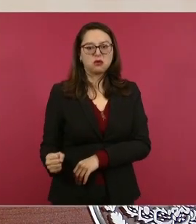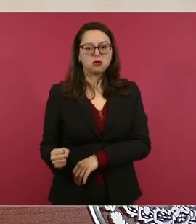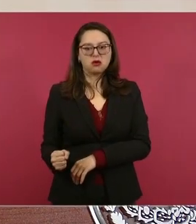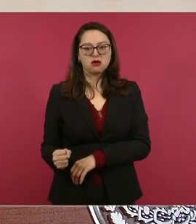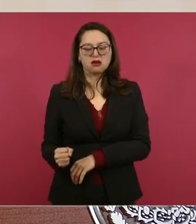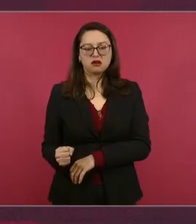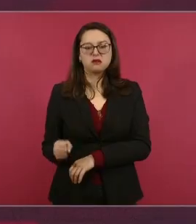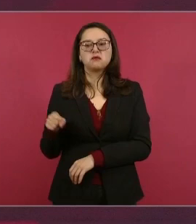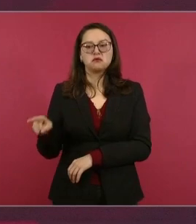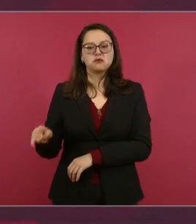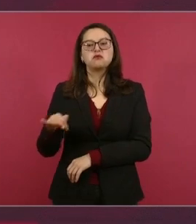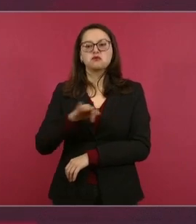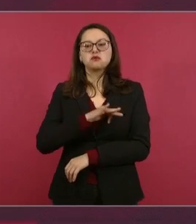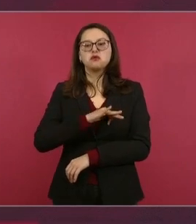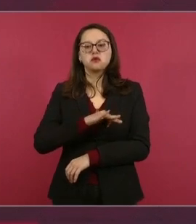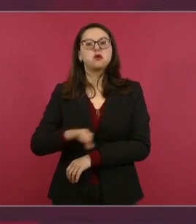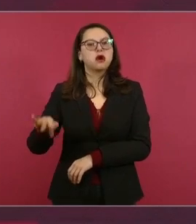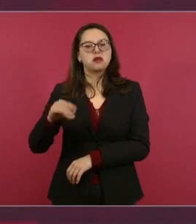que él podía hacer